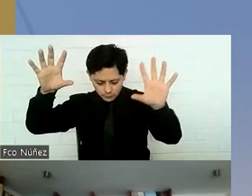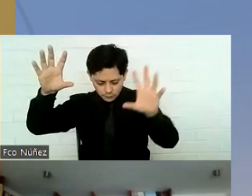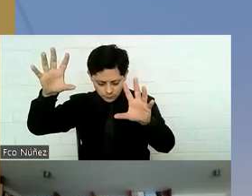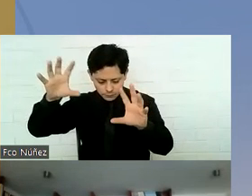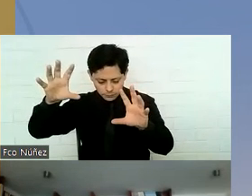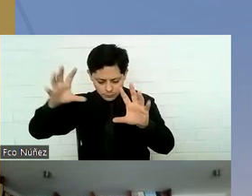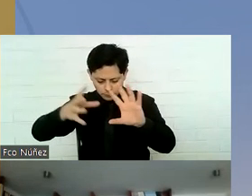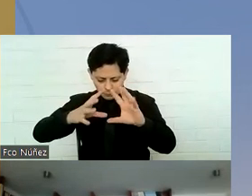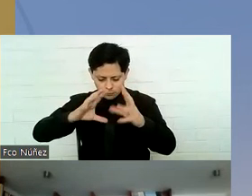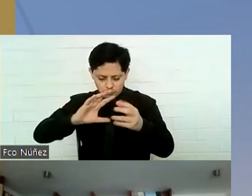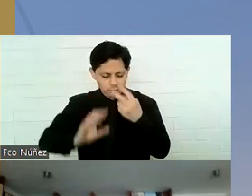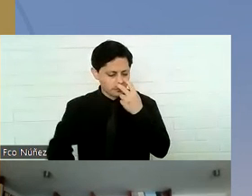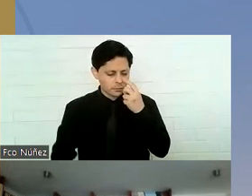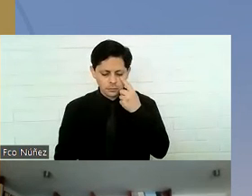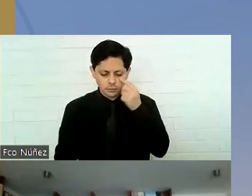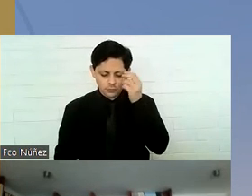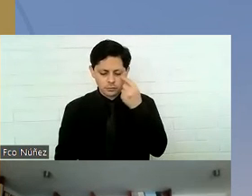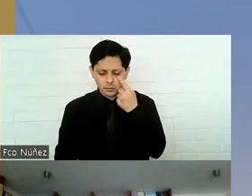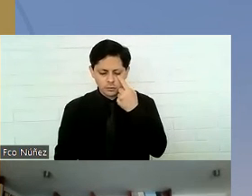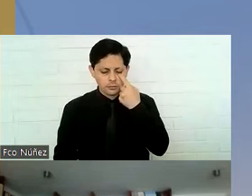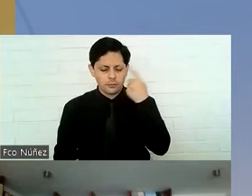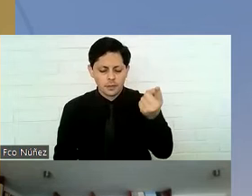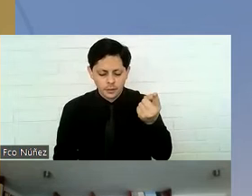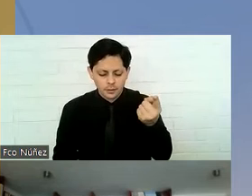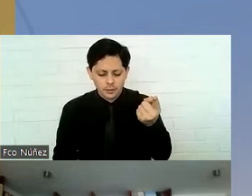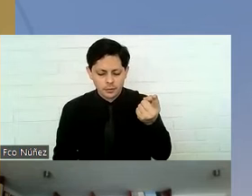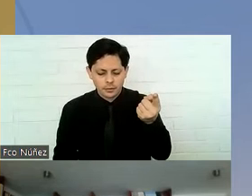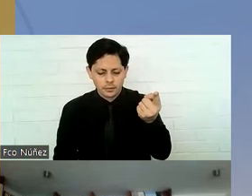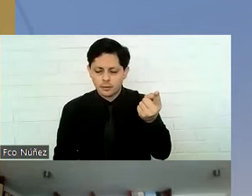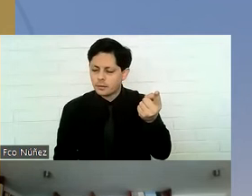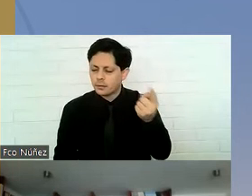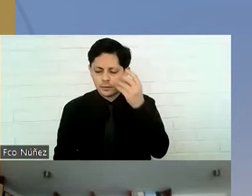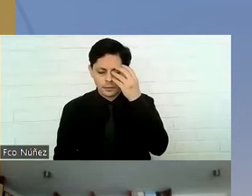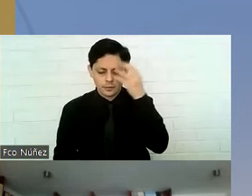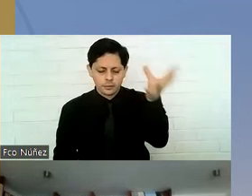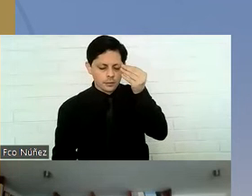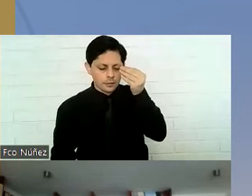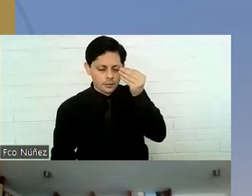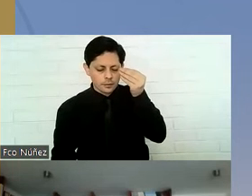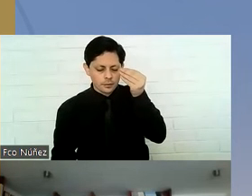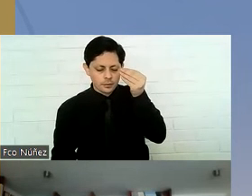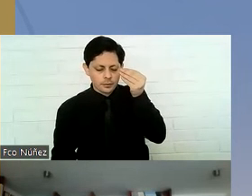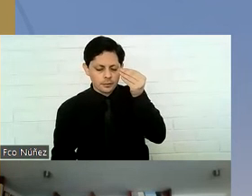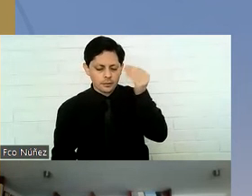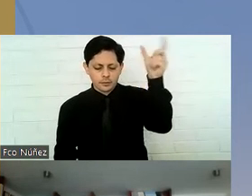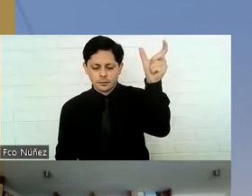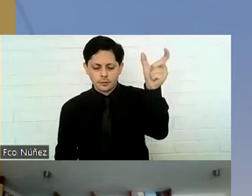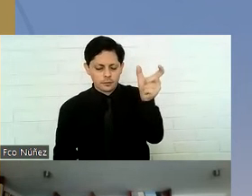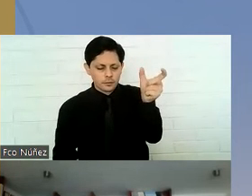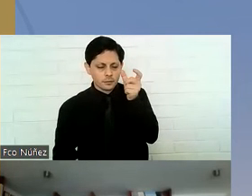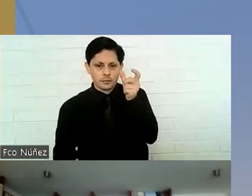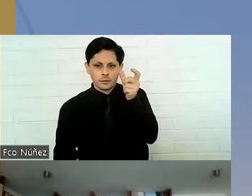si el ojo ve o si el ojo lo que hace es la captura de los significados que se